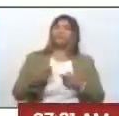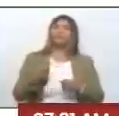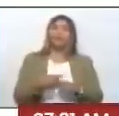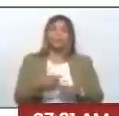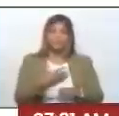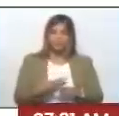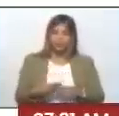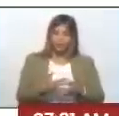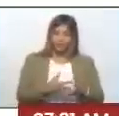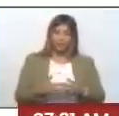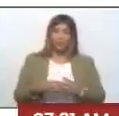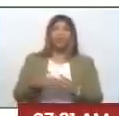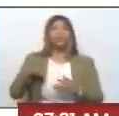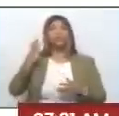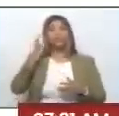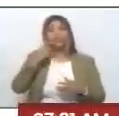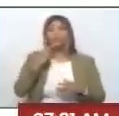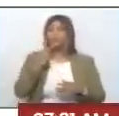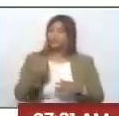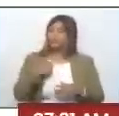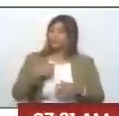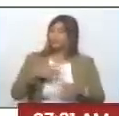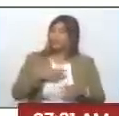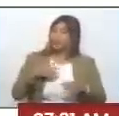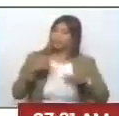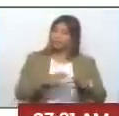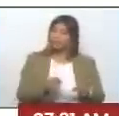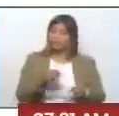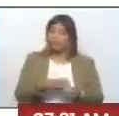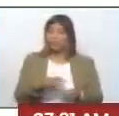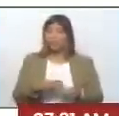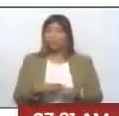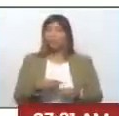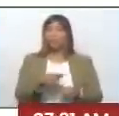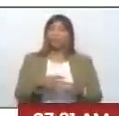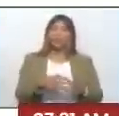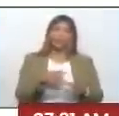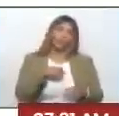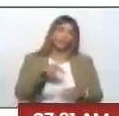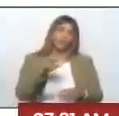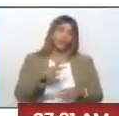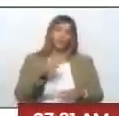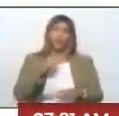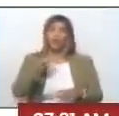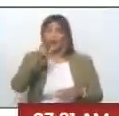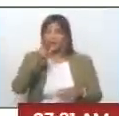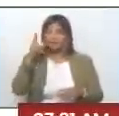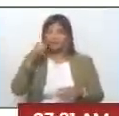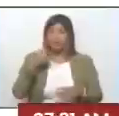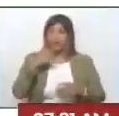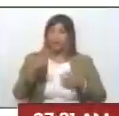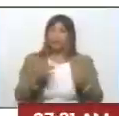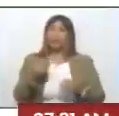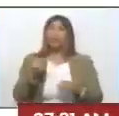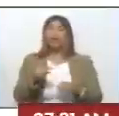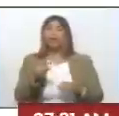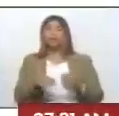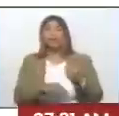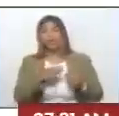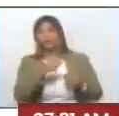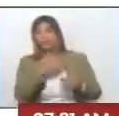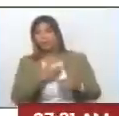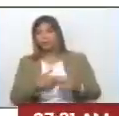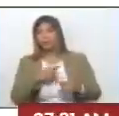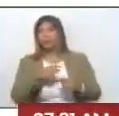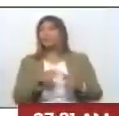Estados Unidos, Donald Trump, de querer apoderarse del petróleo de Venezuela durante su mandato, el canciller de la República, Iván Gil, recalcó que esta pretensión contó con el apoyo de